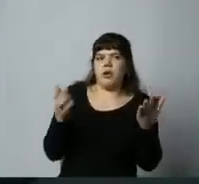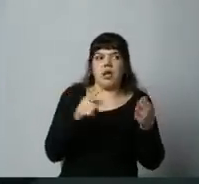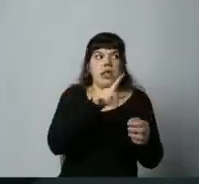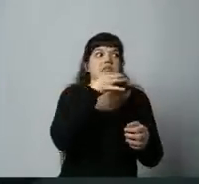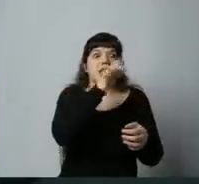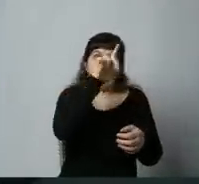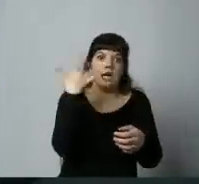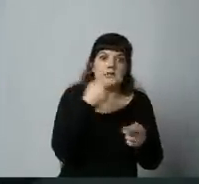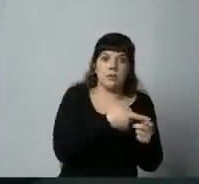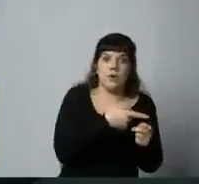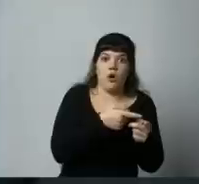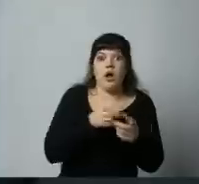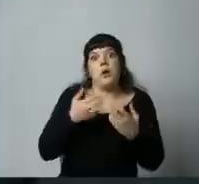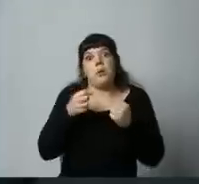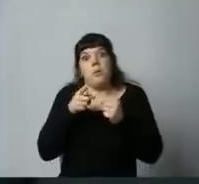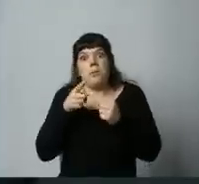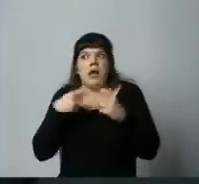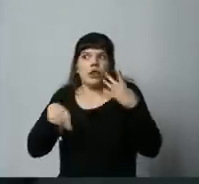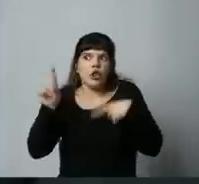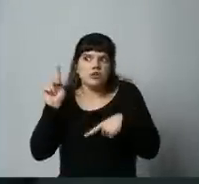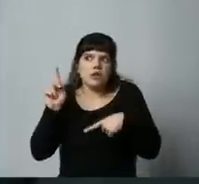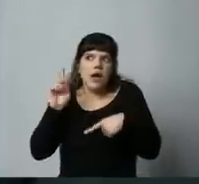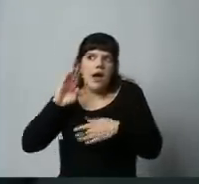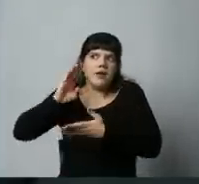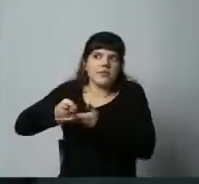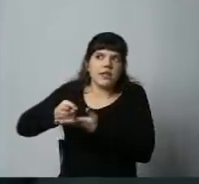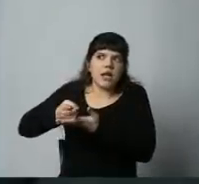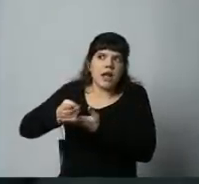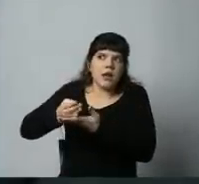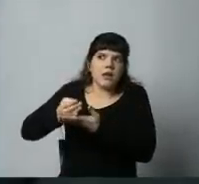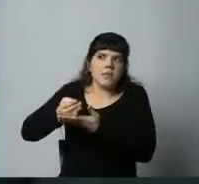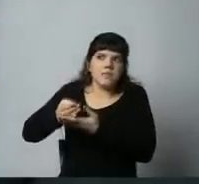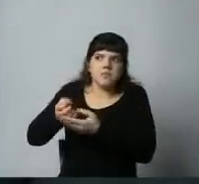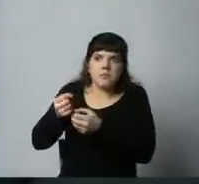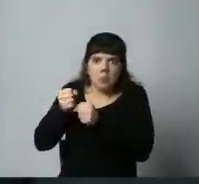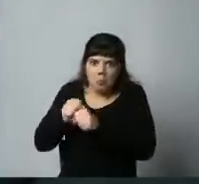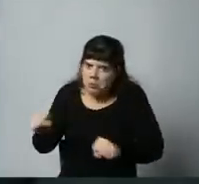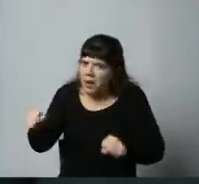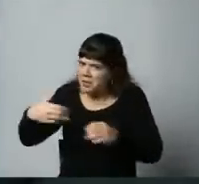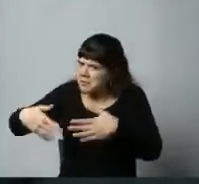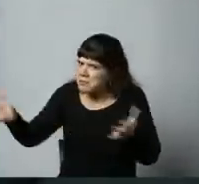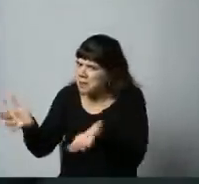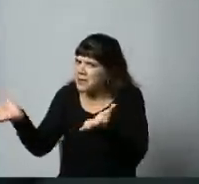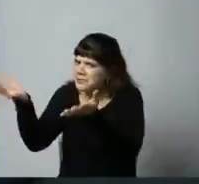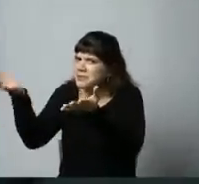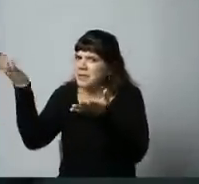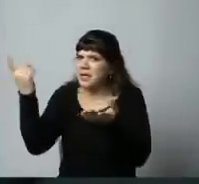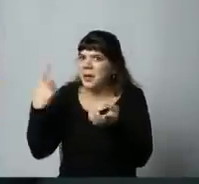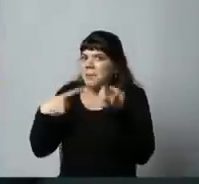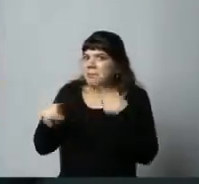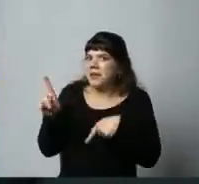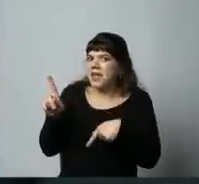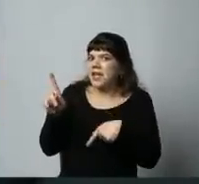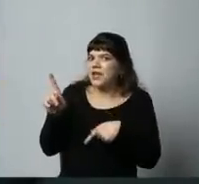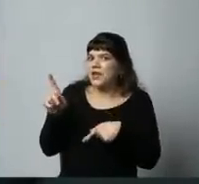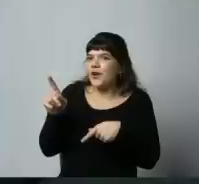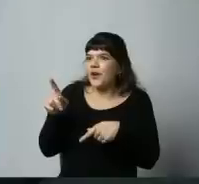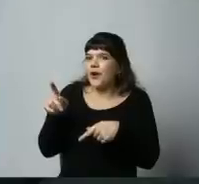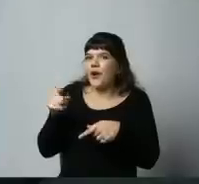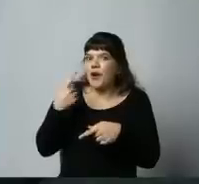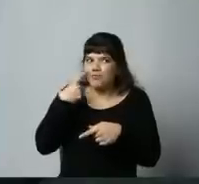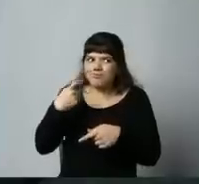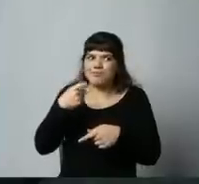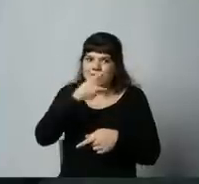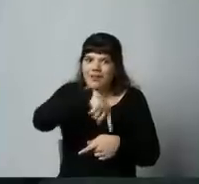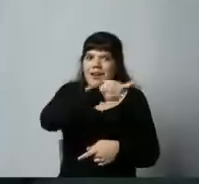Parece ser que posibilidades para para para ser había y reconocerle que admitió que